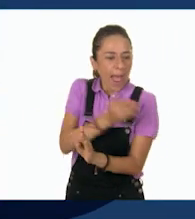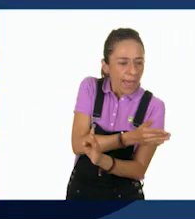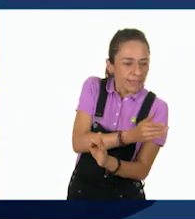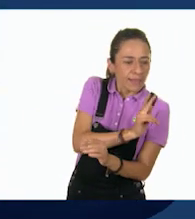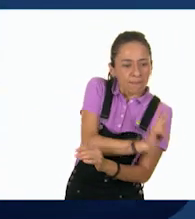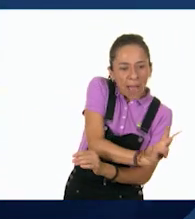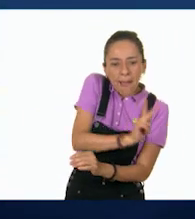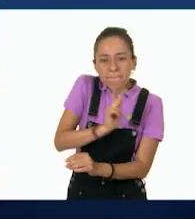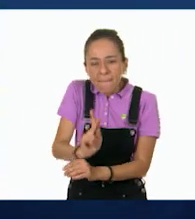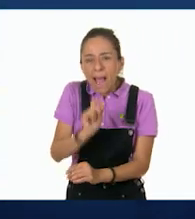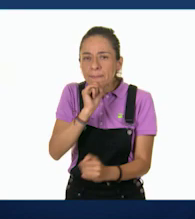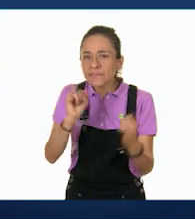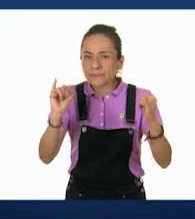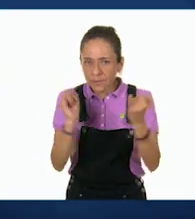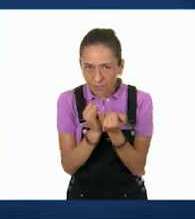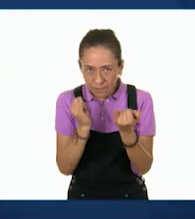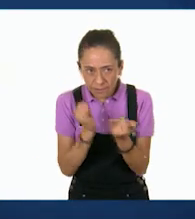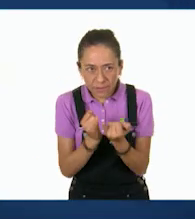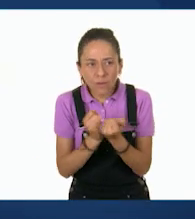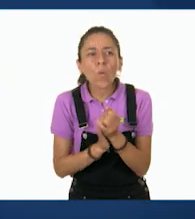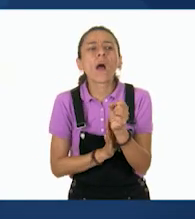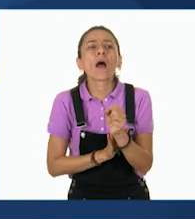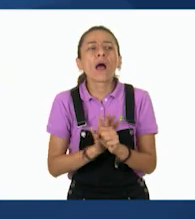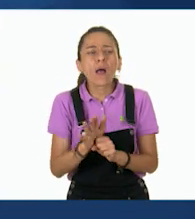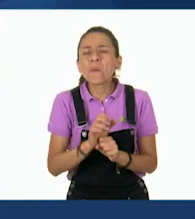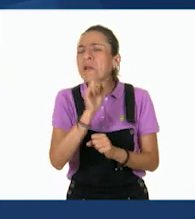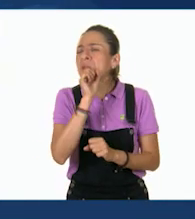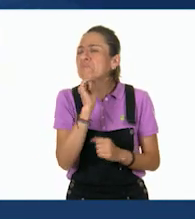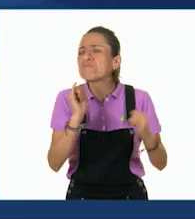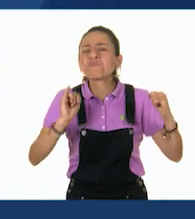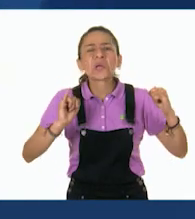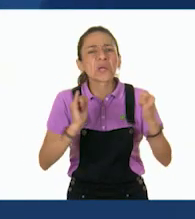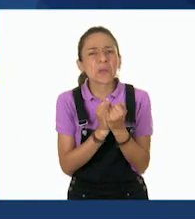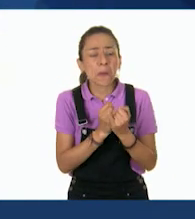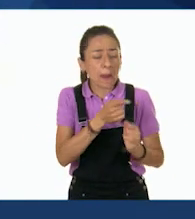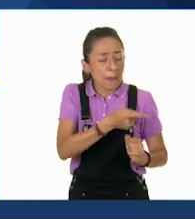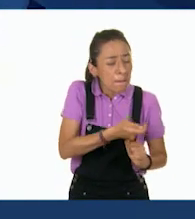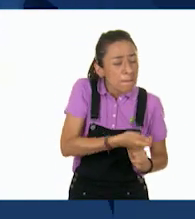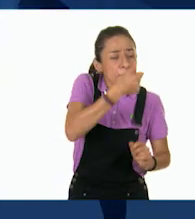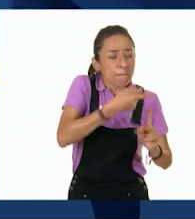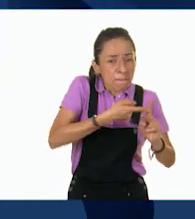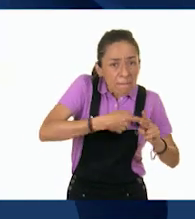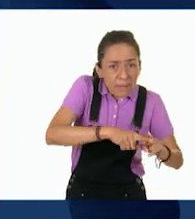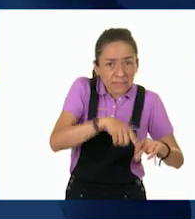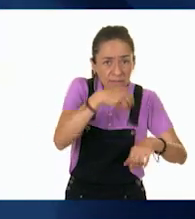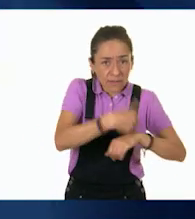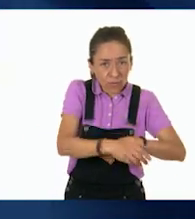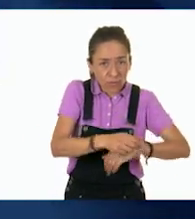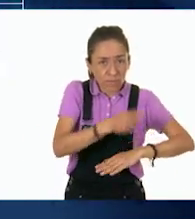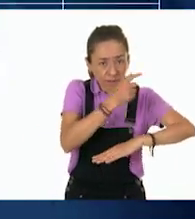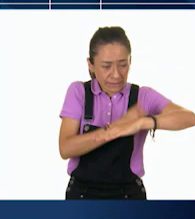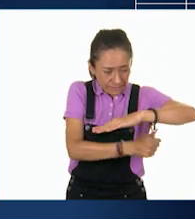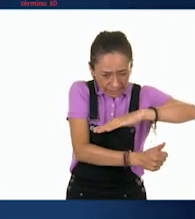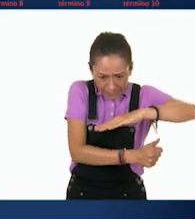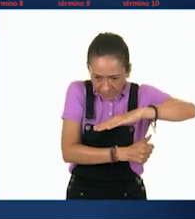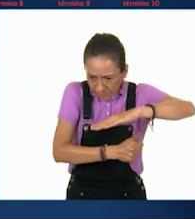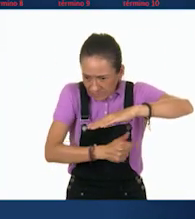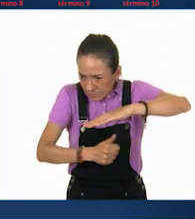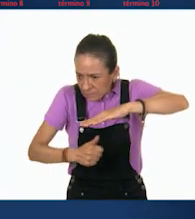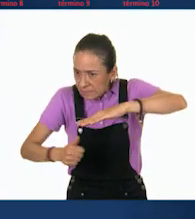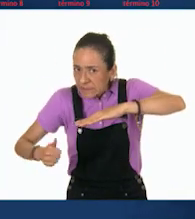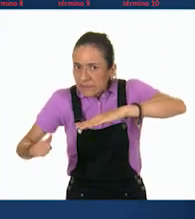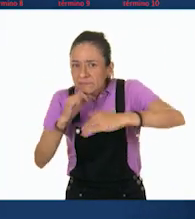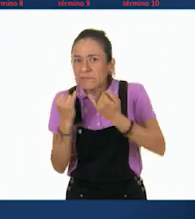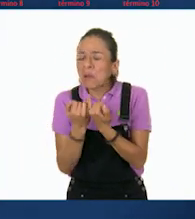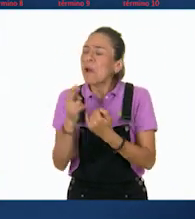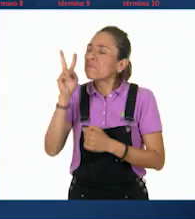expresada precisamente con términos equivalentes a los de la primera sucesión. Es verdad, todos los